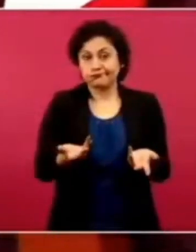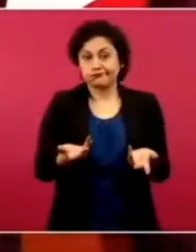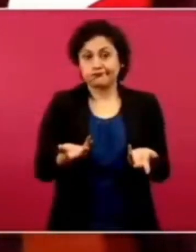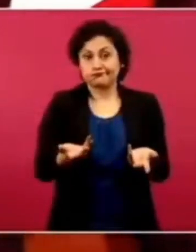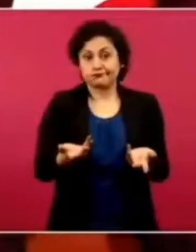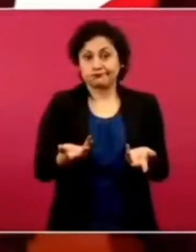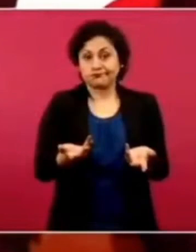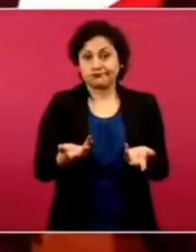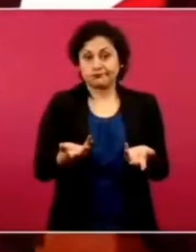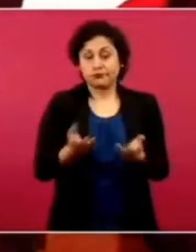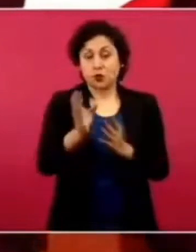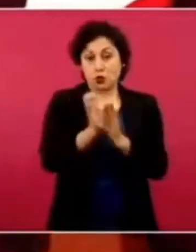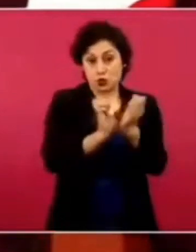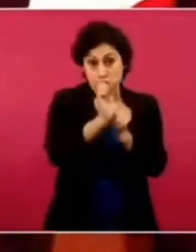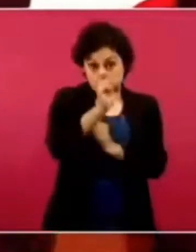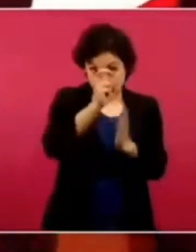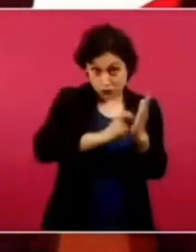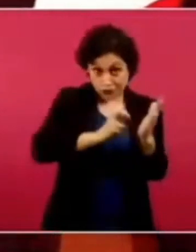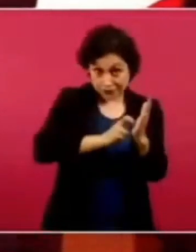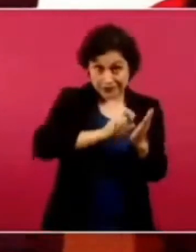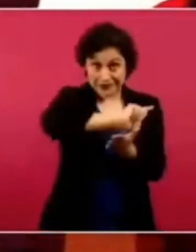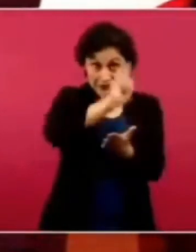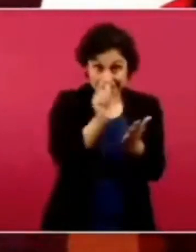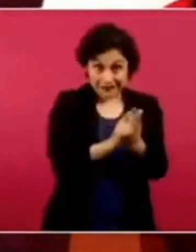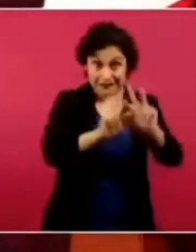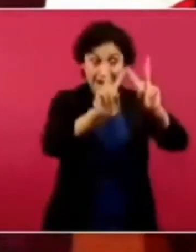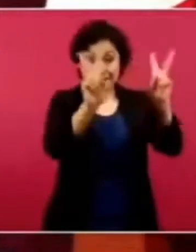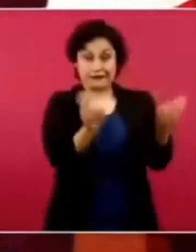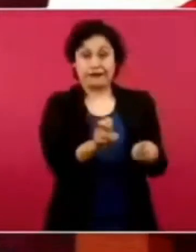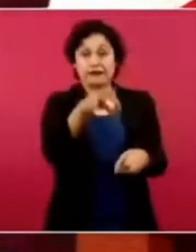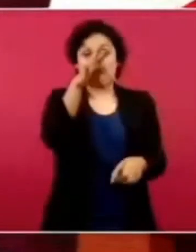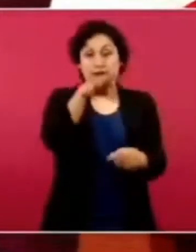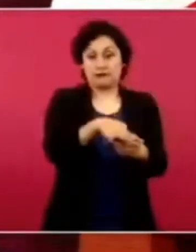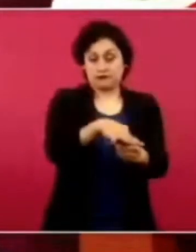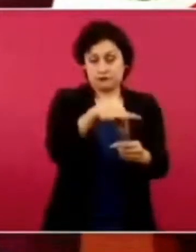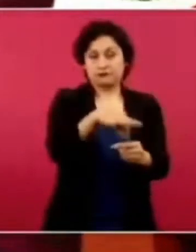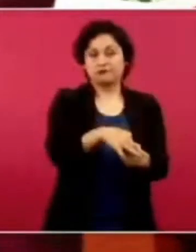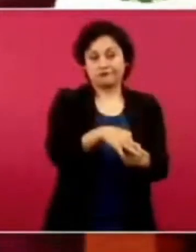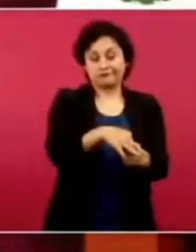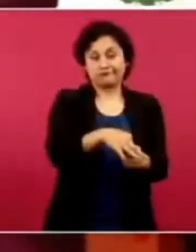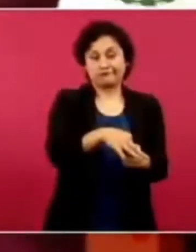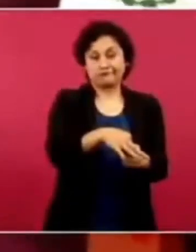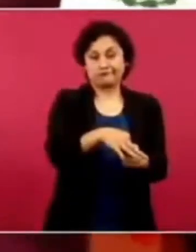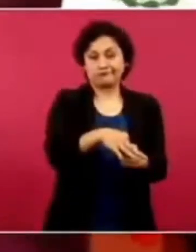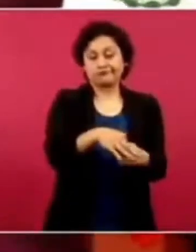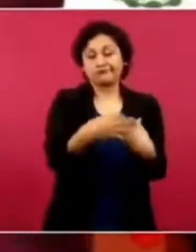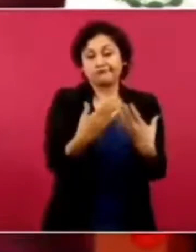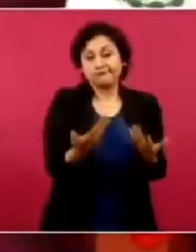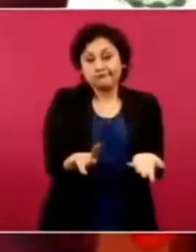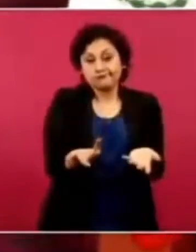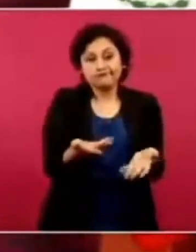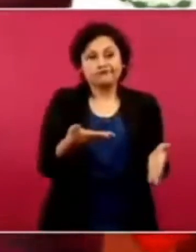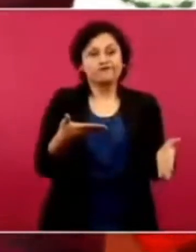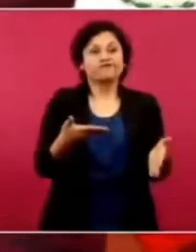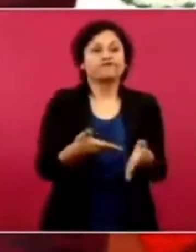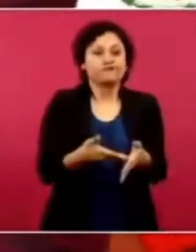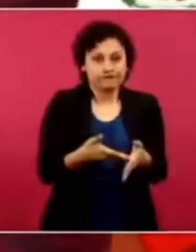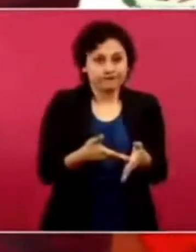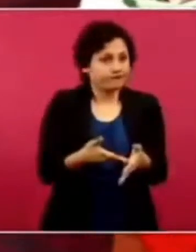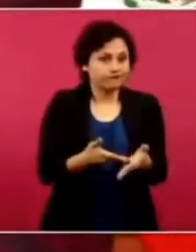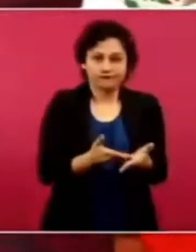constitucional en materia electoral pero no fue posible